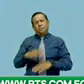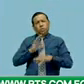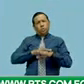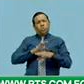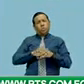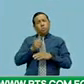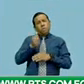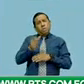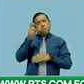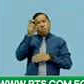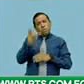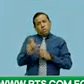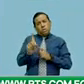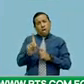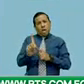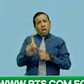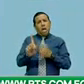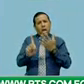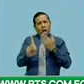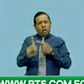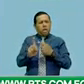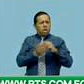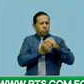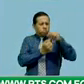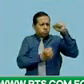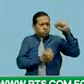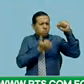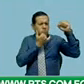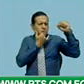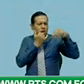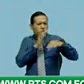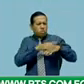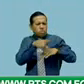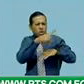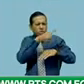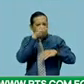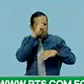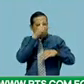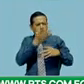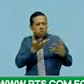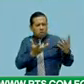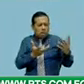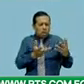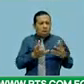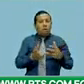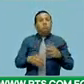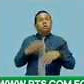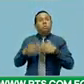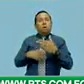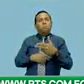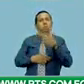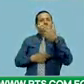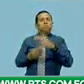la confrontación que él había dado en su momento por la compra de los helicópteros Druf. Un total